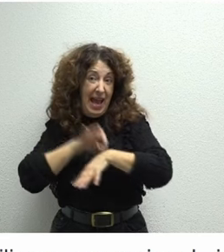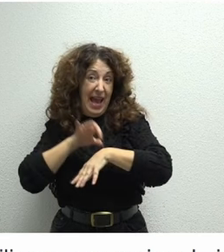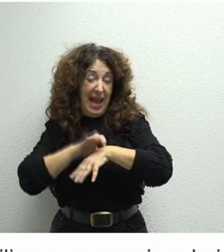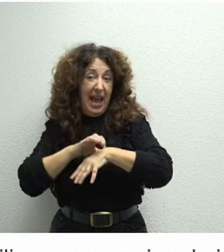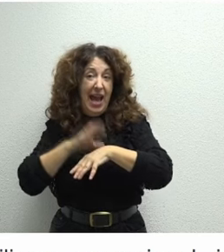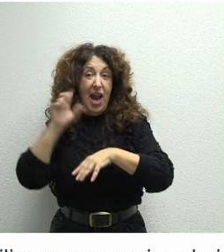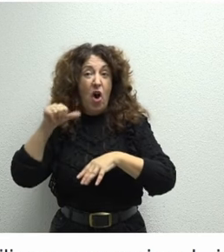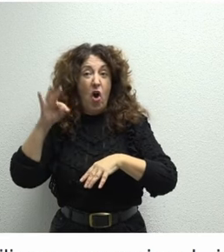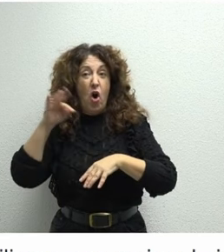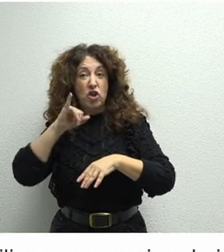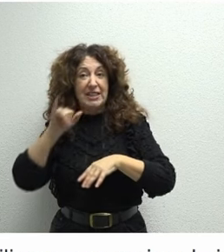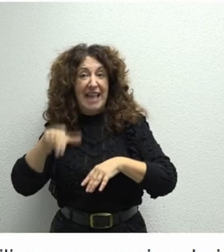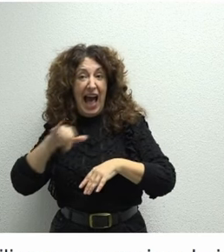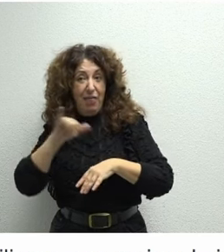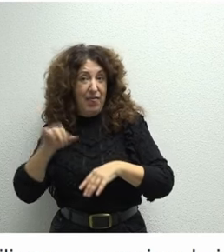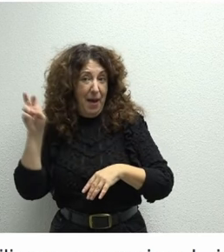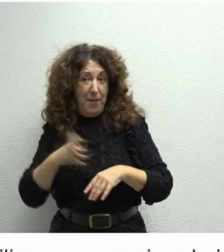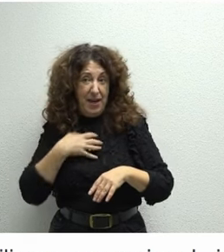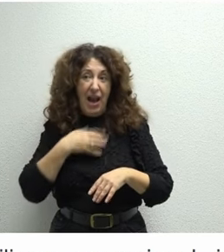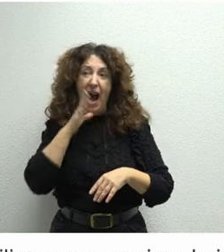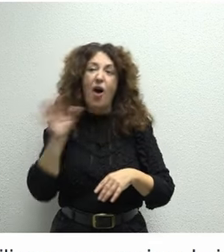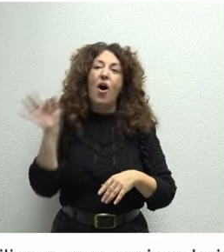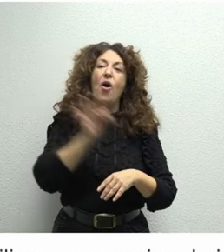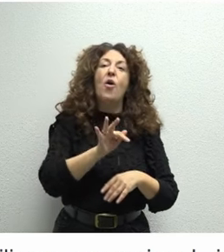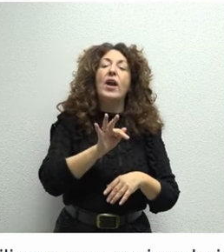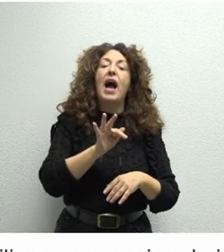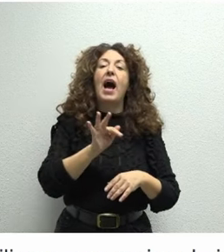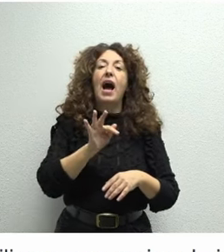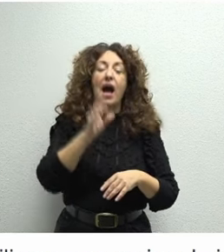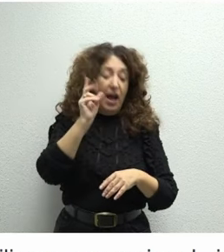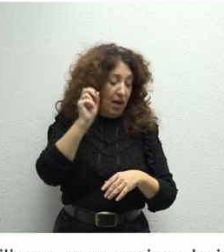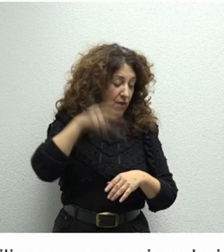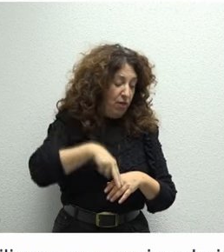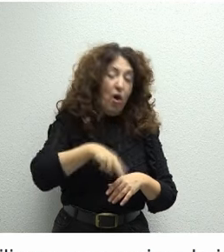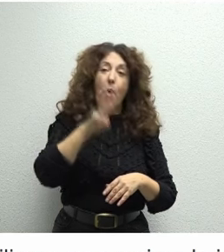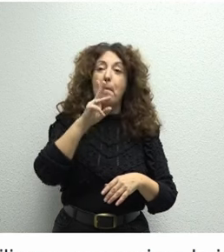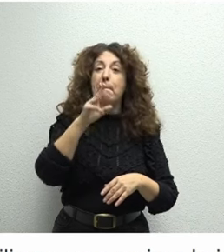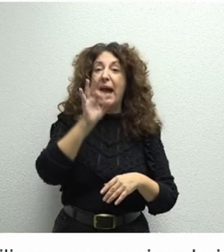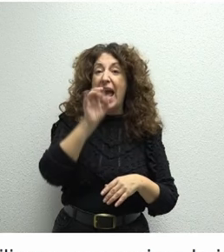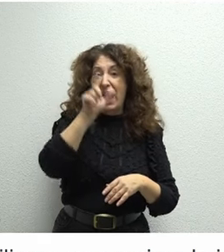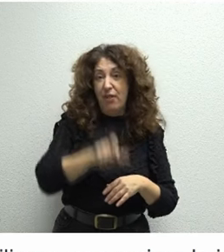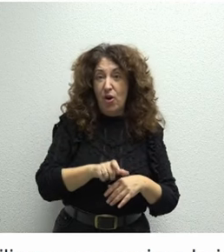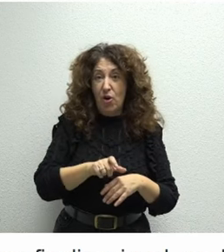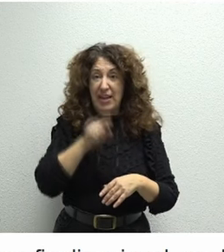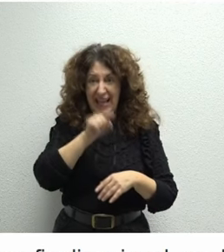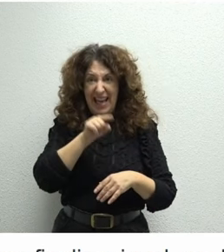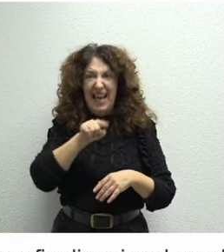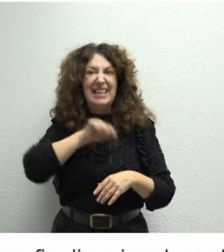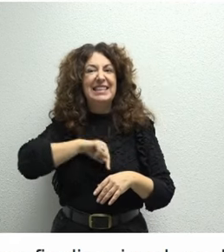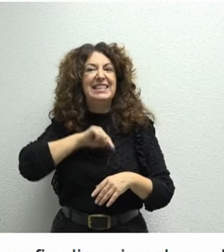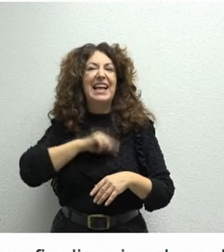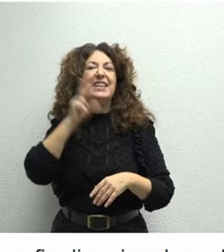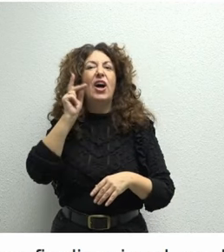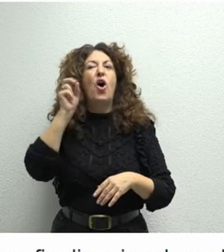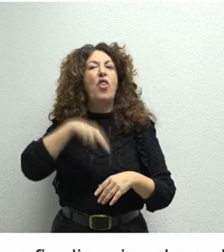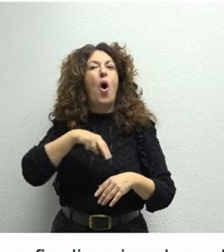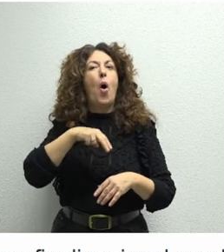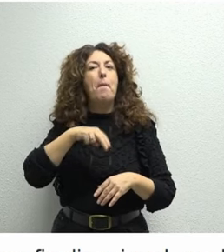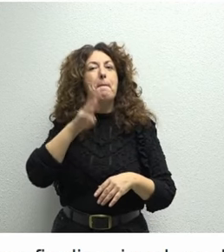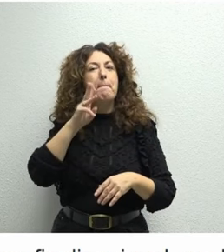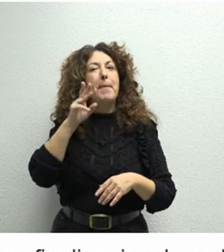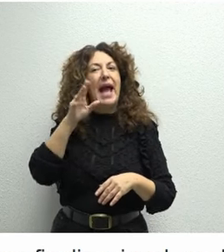de Don Pedro le llamo Don Pedro Vais a ver que no es mi forma es formal la forma de dirigirme a él pero se siente más a gusto más